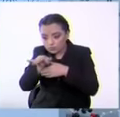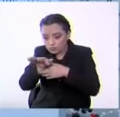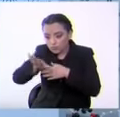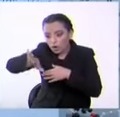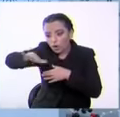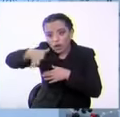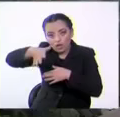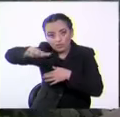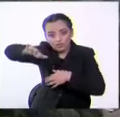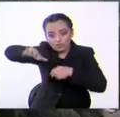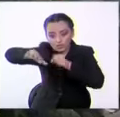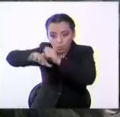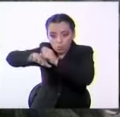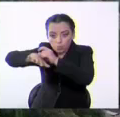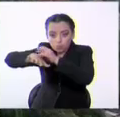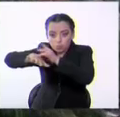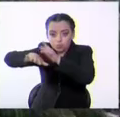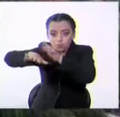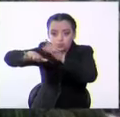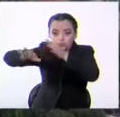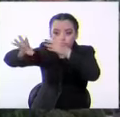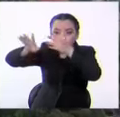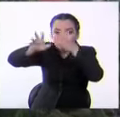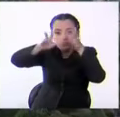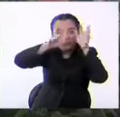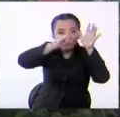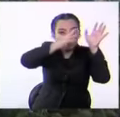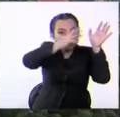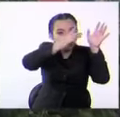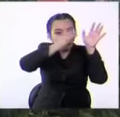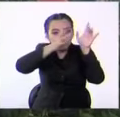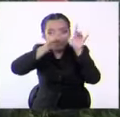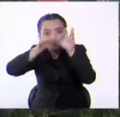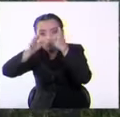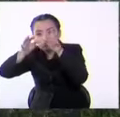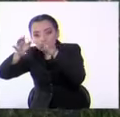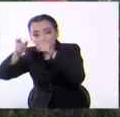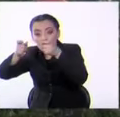se genera? Pues la regulación del clima.